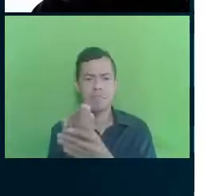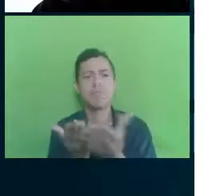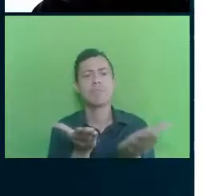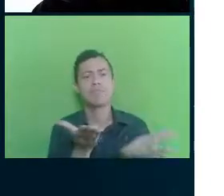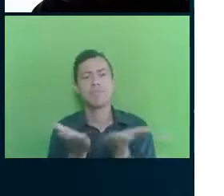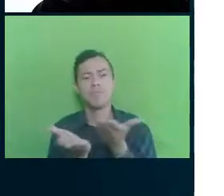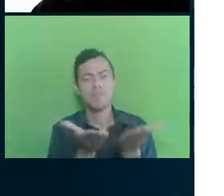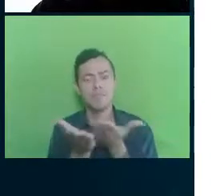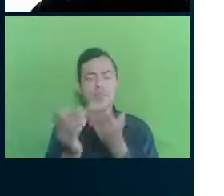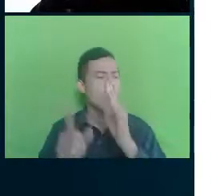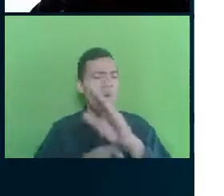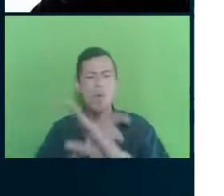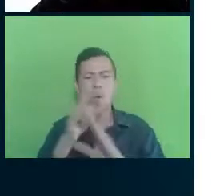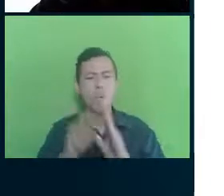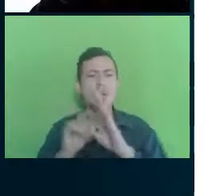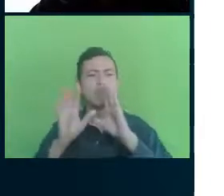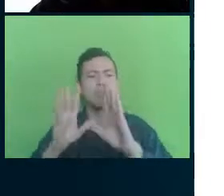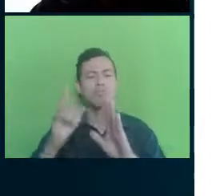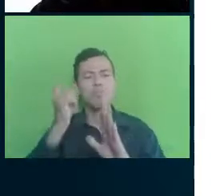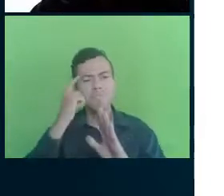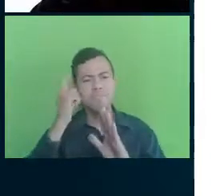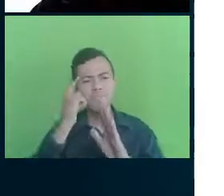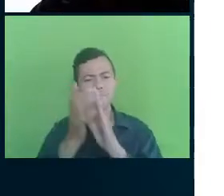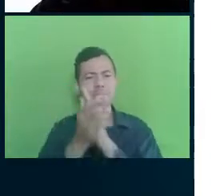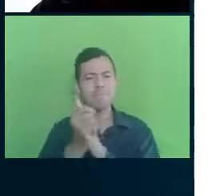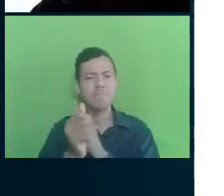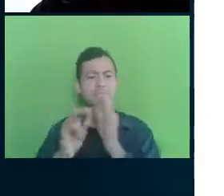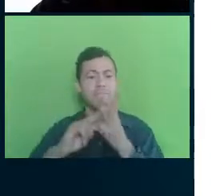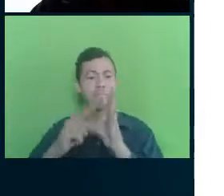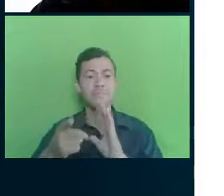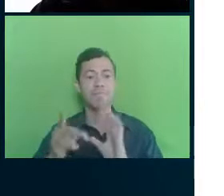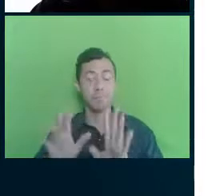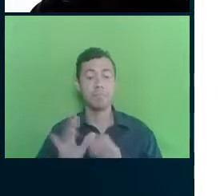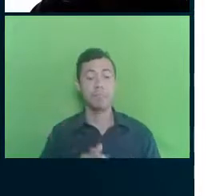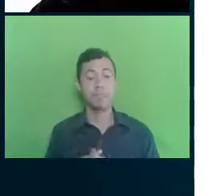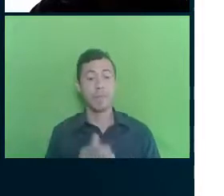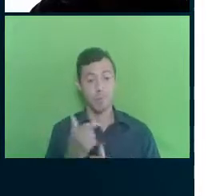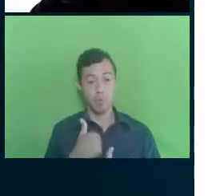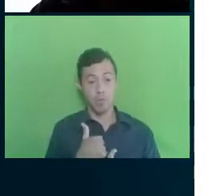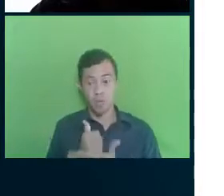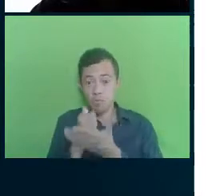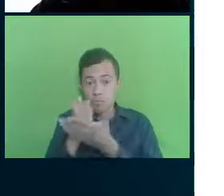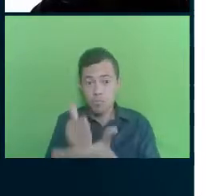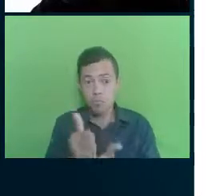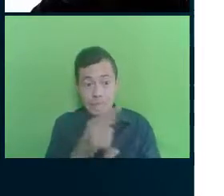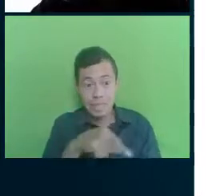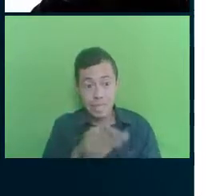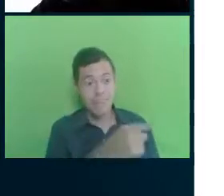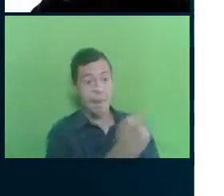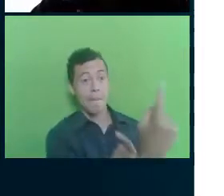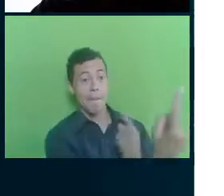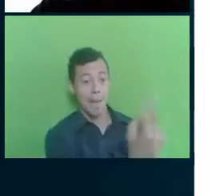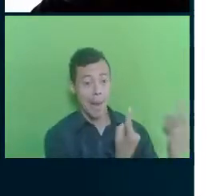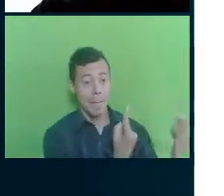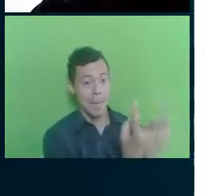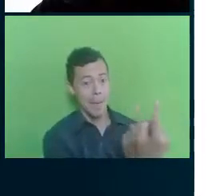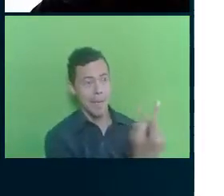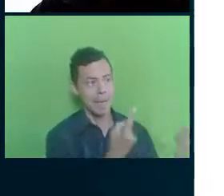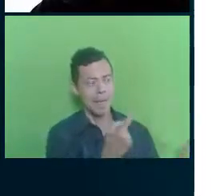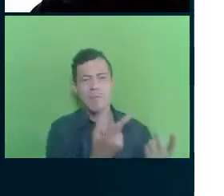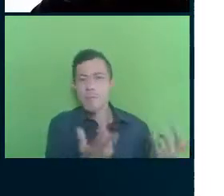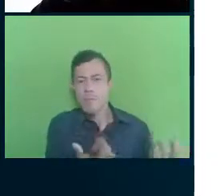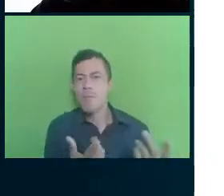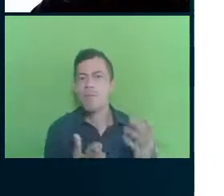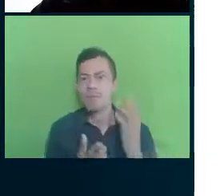inteligencia artificial embebido. Y cuando salimos a tratar de ayudar a nuestros clientes, nos damos cuenta que muchos de ellos se han quedado un poco en la